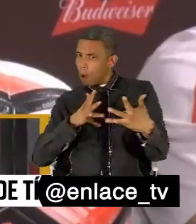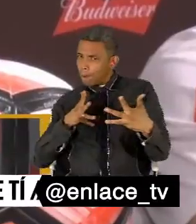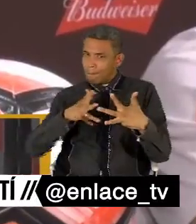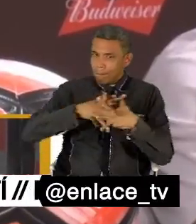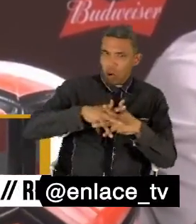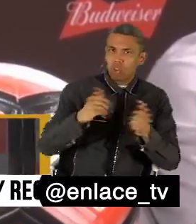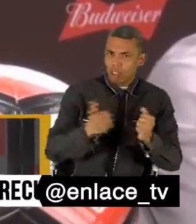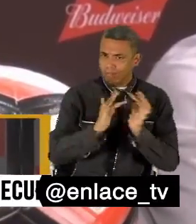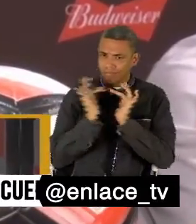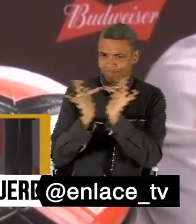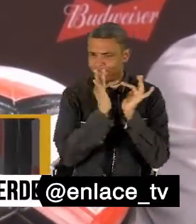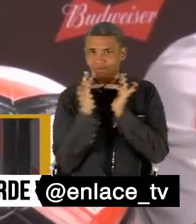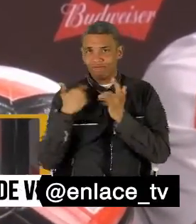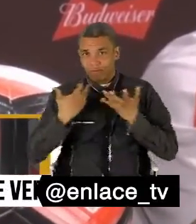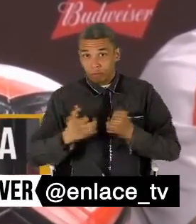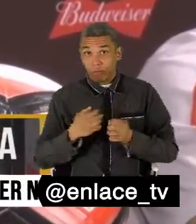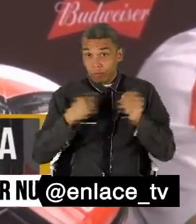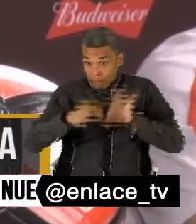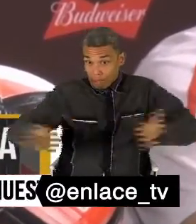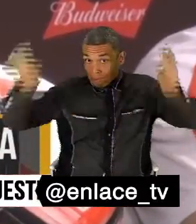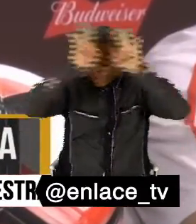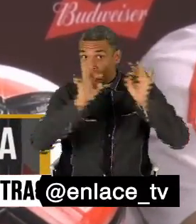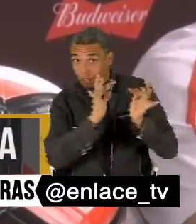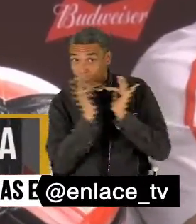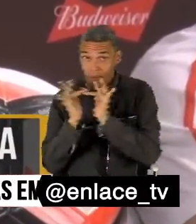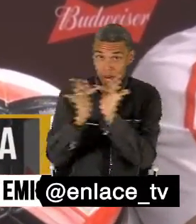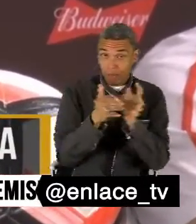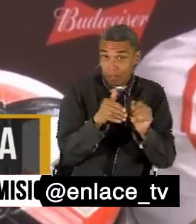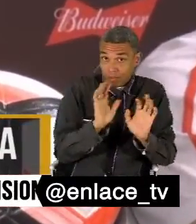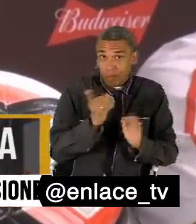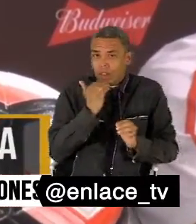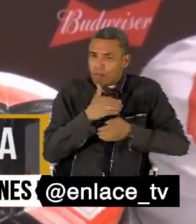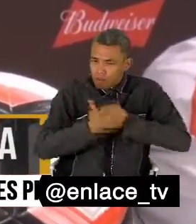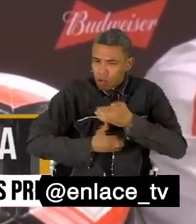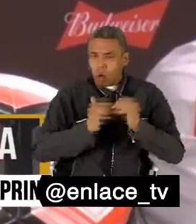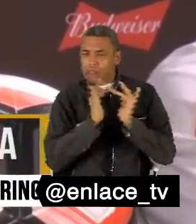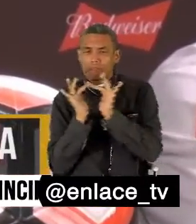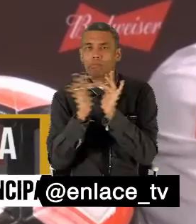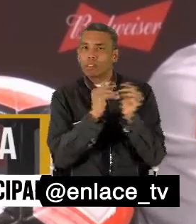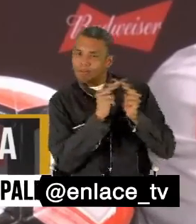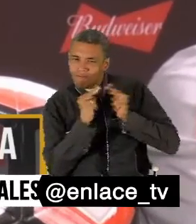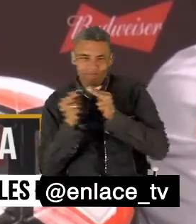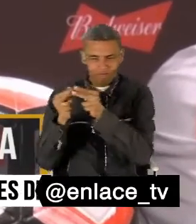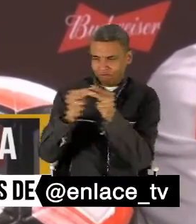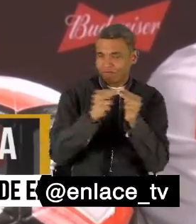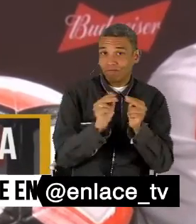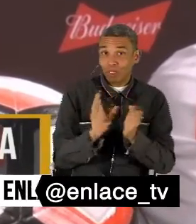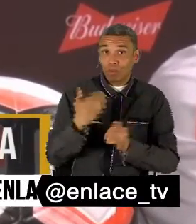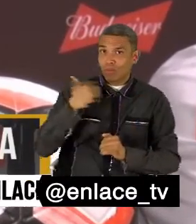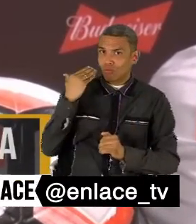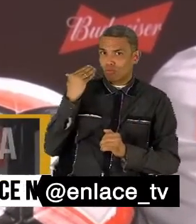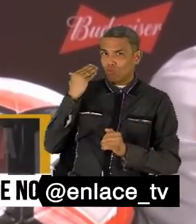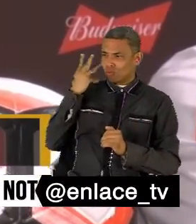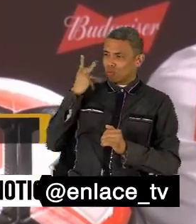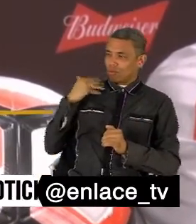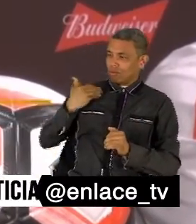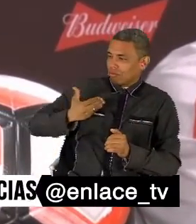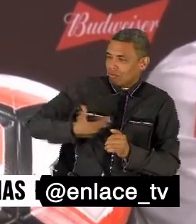Yo creo que eso es importante, que nos venimos consolidando, conociéndonos mejor, y estos días nos ha dado para cada